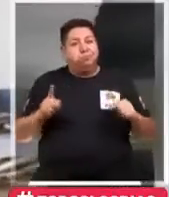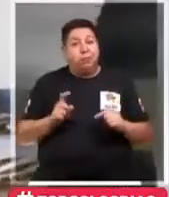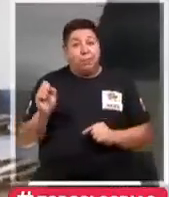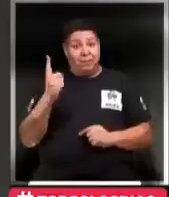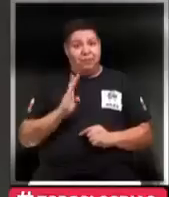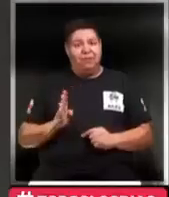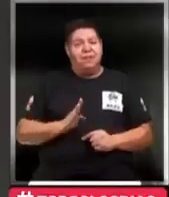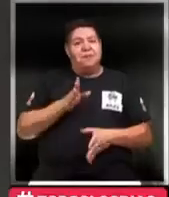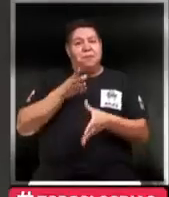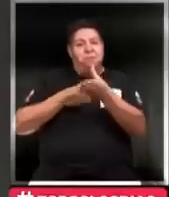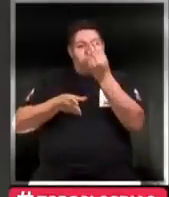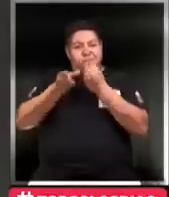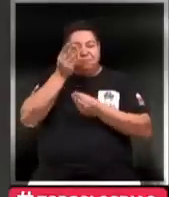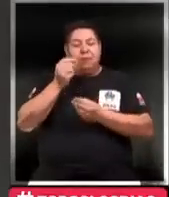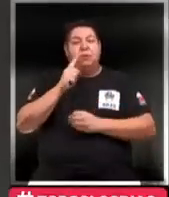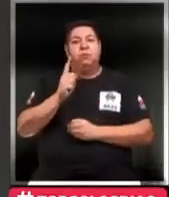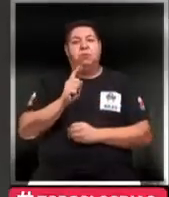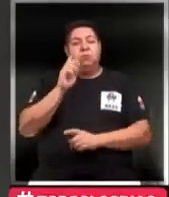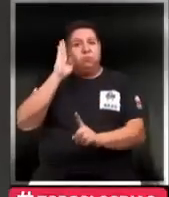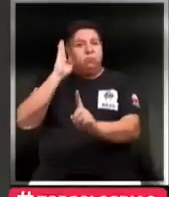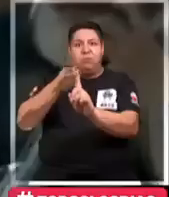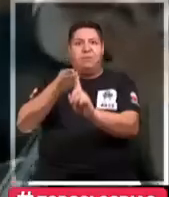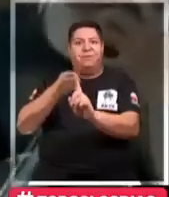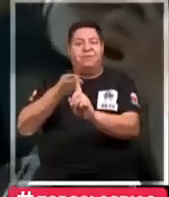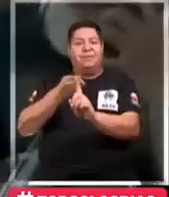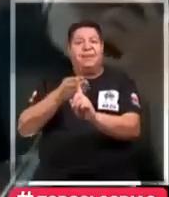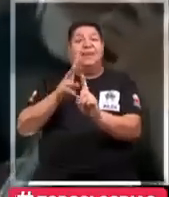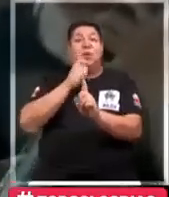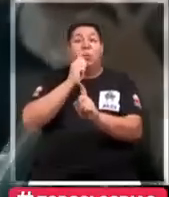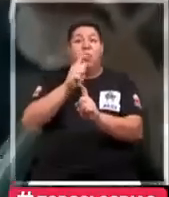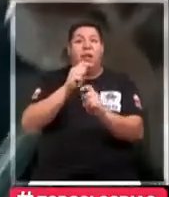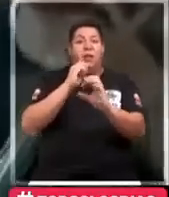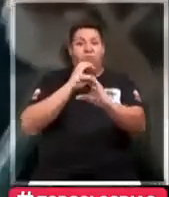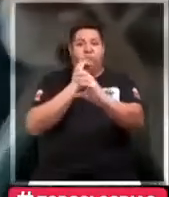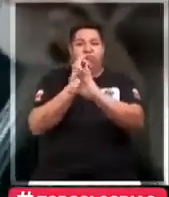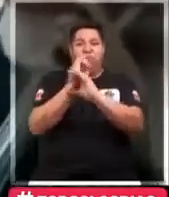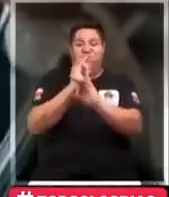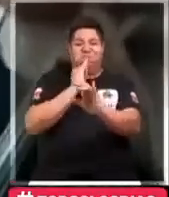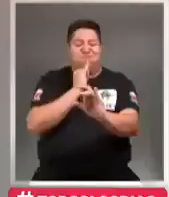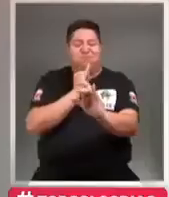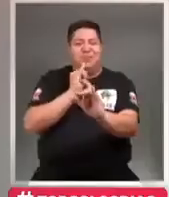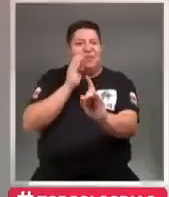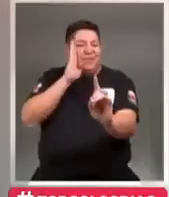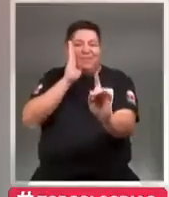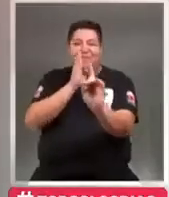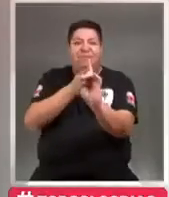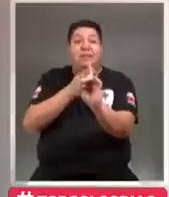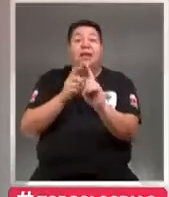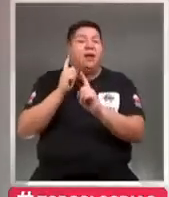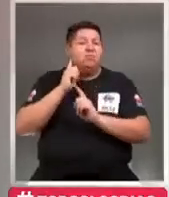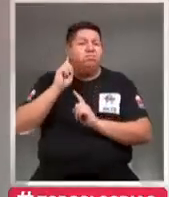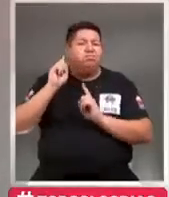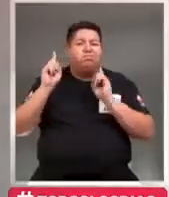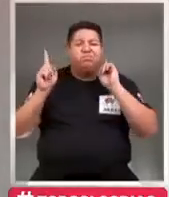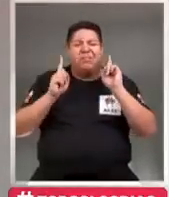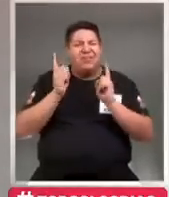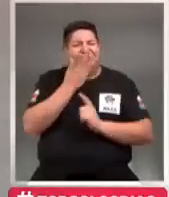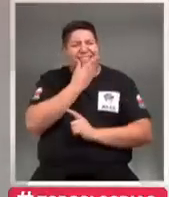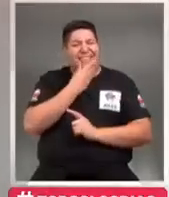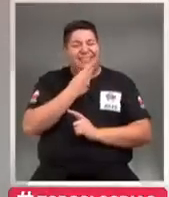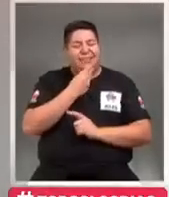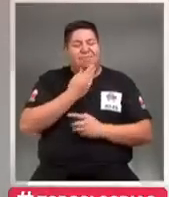básico. Y me encariñé con el clarinete porque tiene un sonido muy lindo. Me da